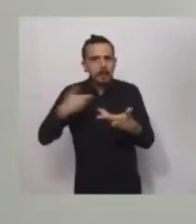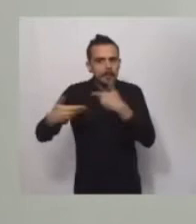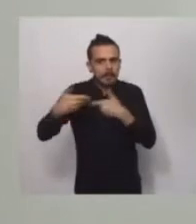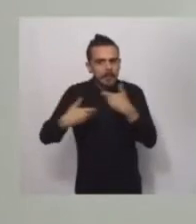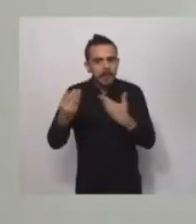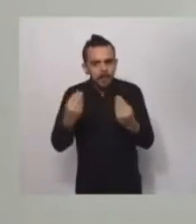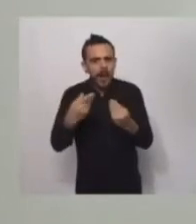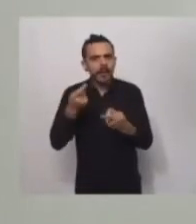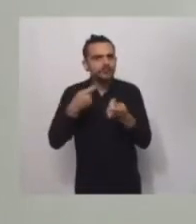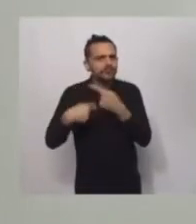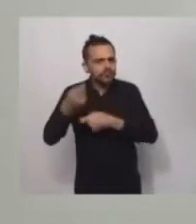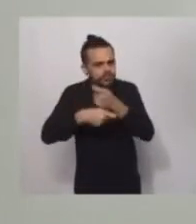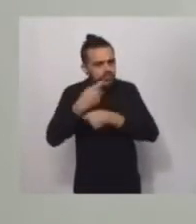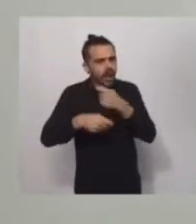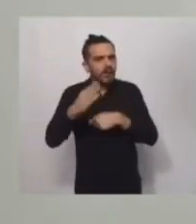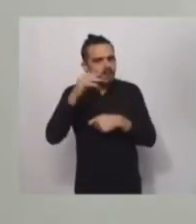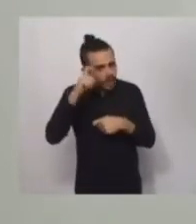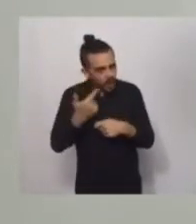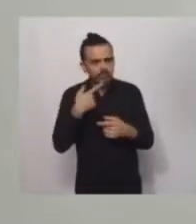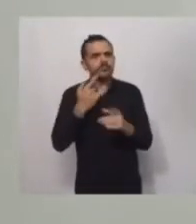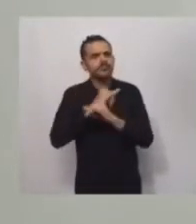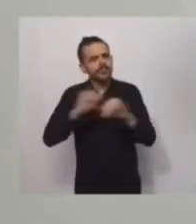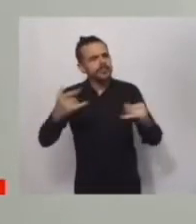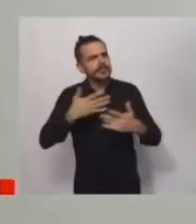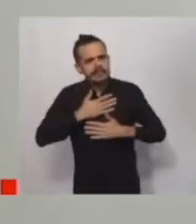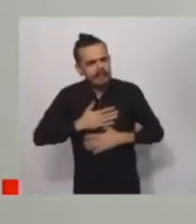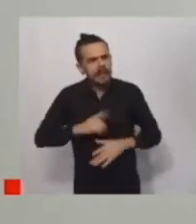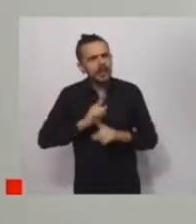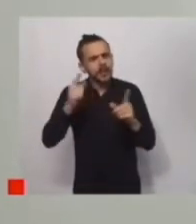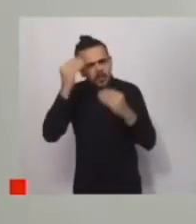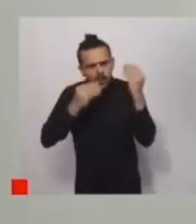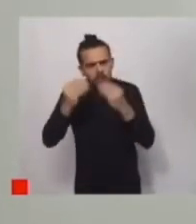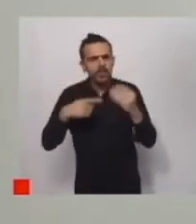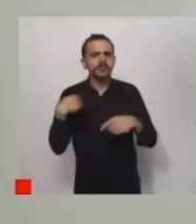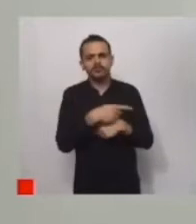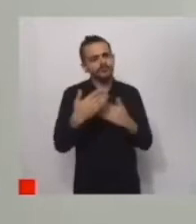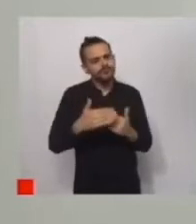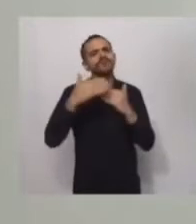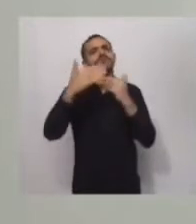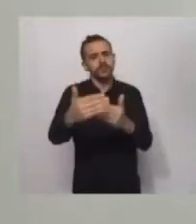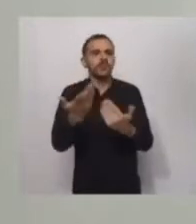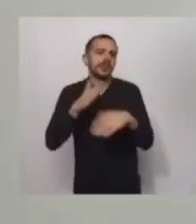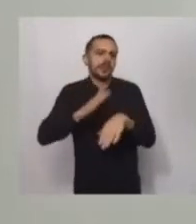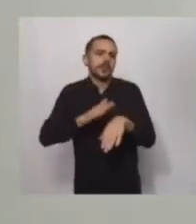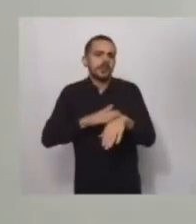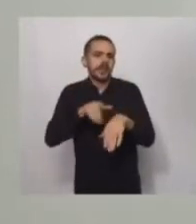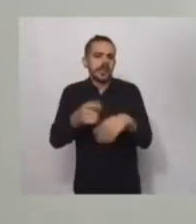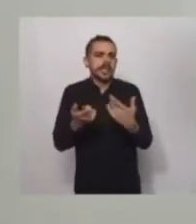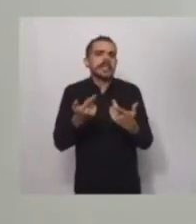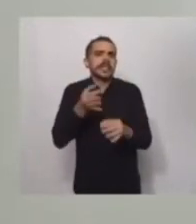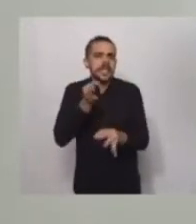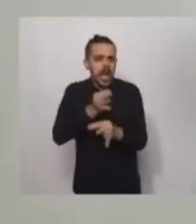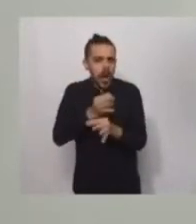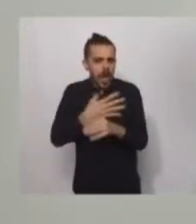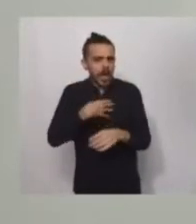datos. No así para nivel superior. Ahí sí, generacionalmente, el estudiante de nivel superior, tanto terciario como universitario, está mucho más vinculado a